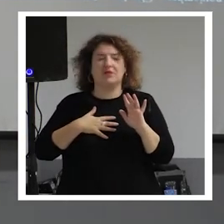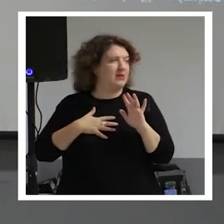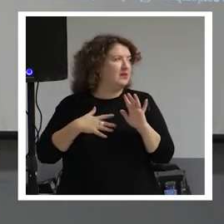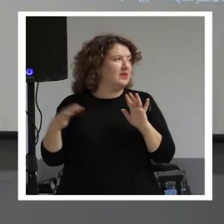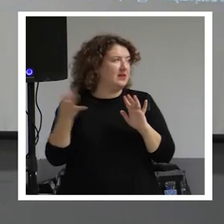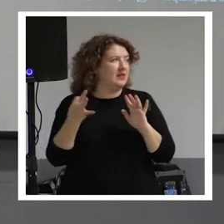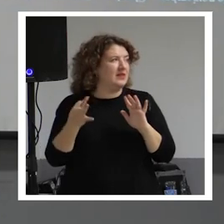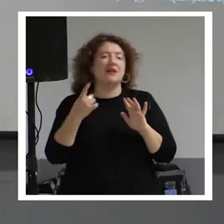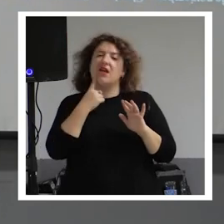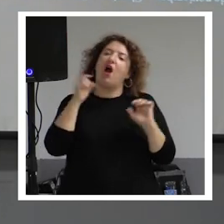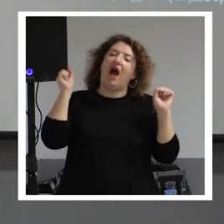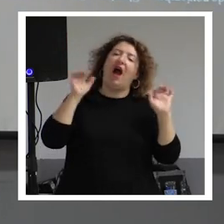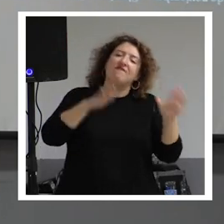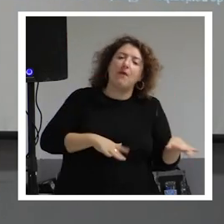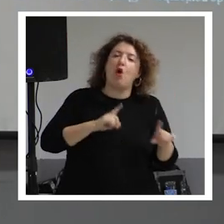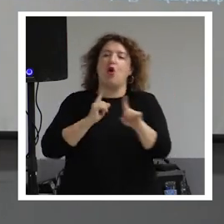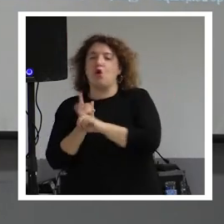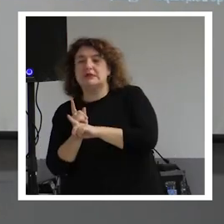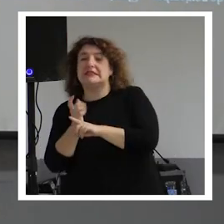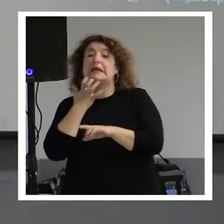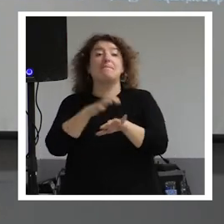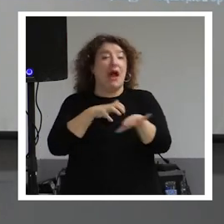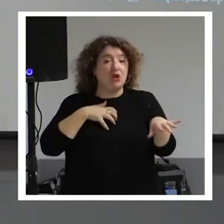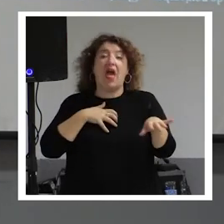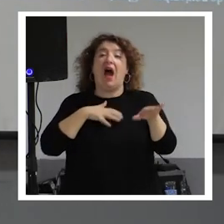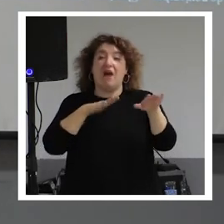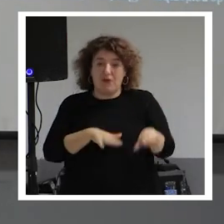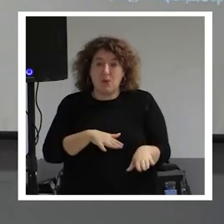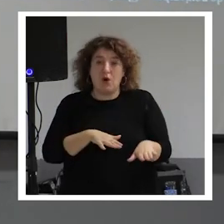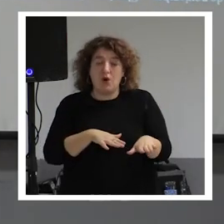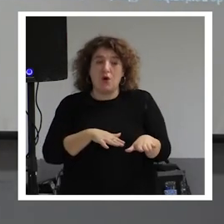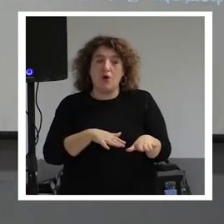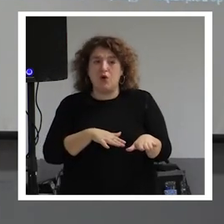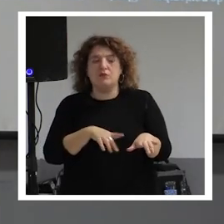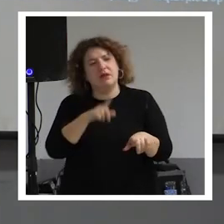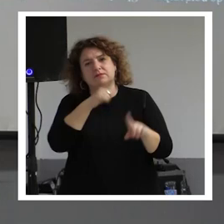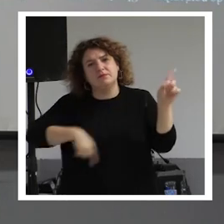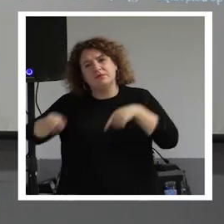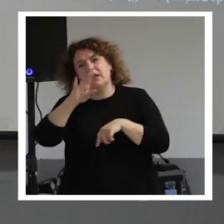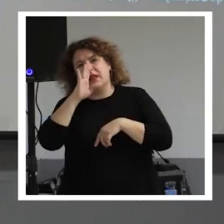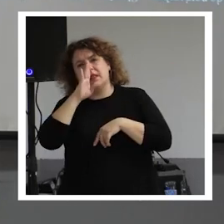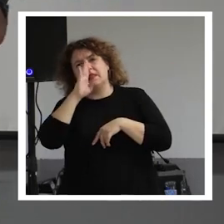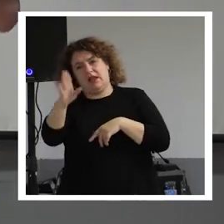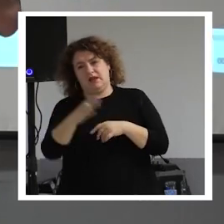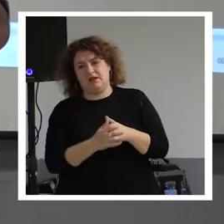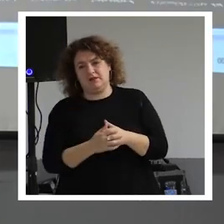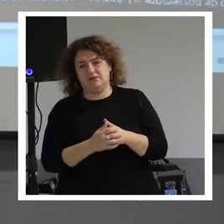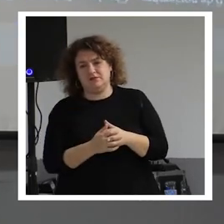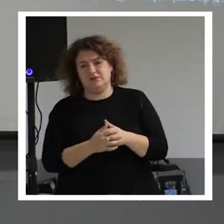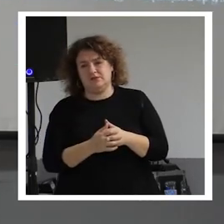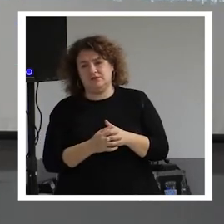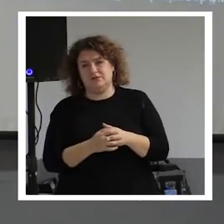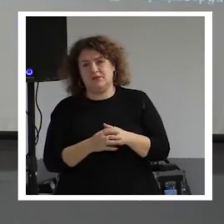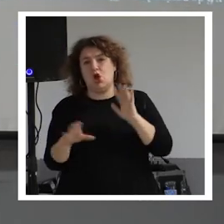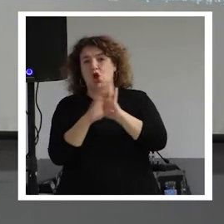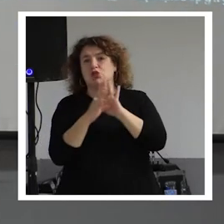de acuerdo de resolución o proyectos de Norma constitucional que ellos ponían y los constituyentes de su Barrio O sea de su Distrito obligatoriamente